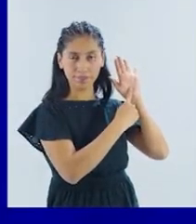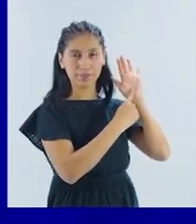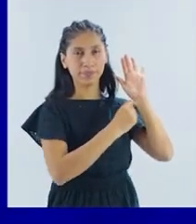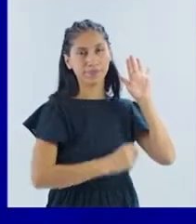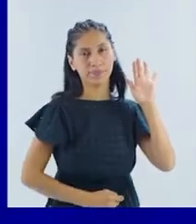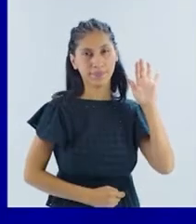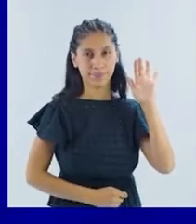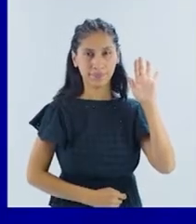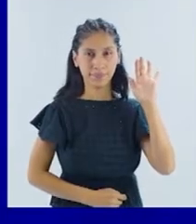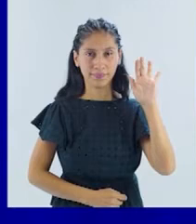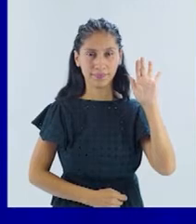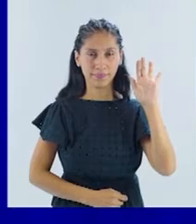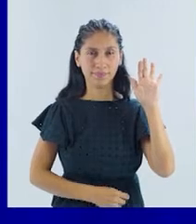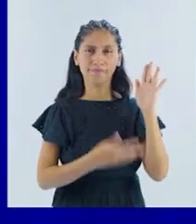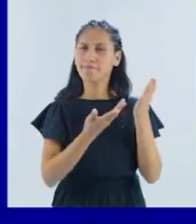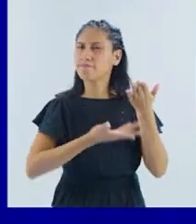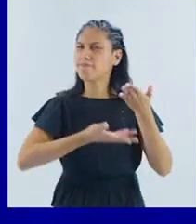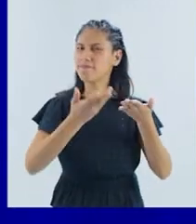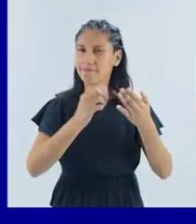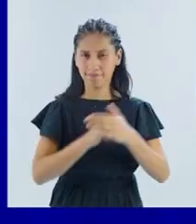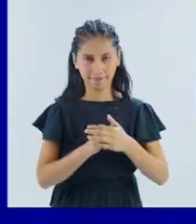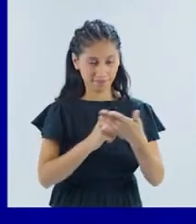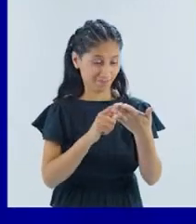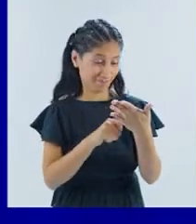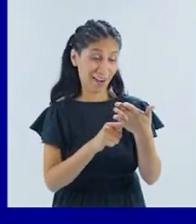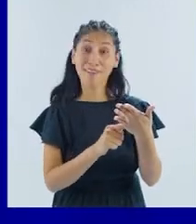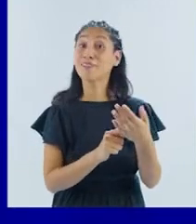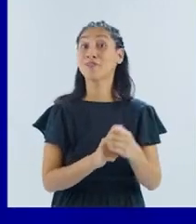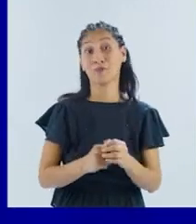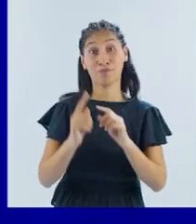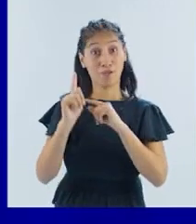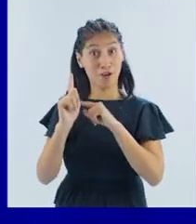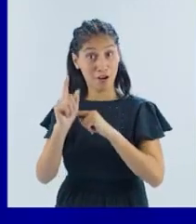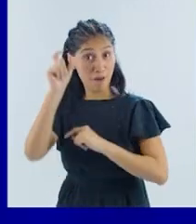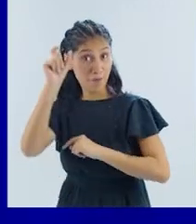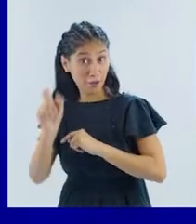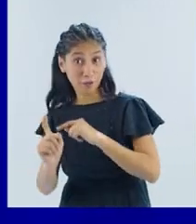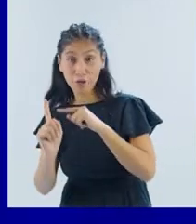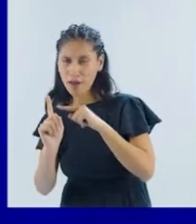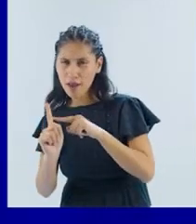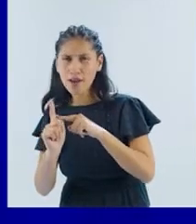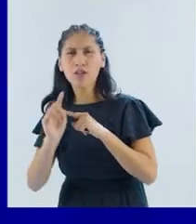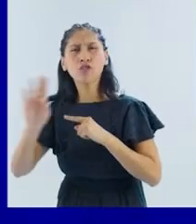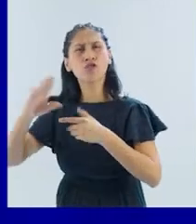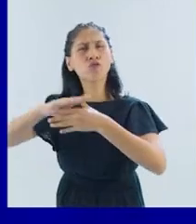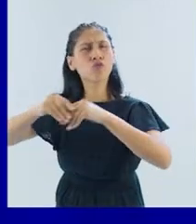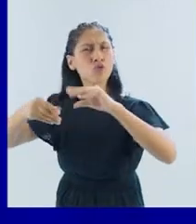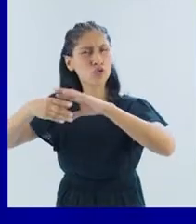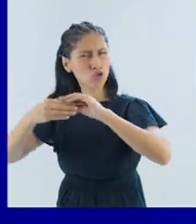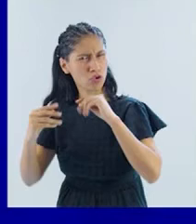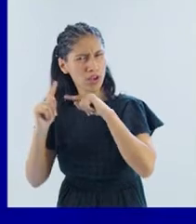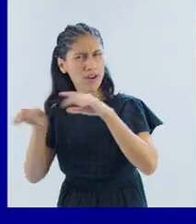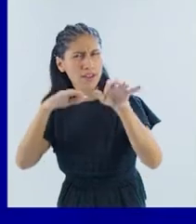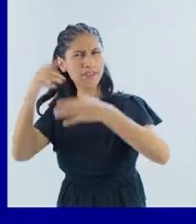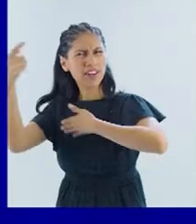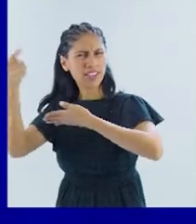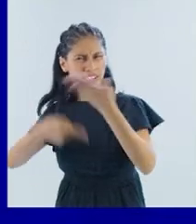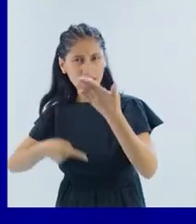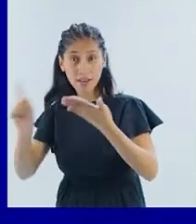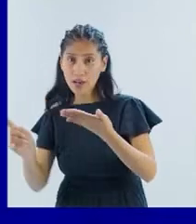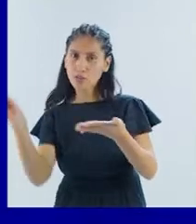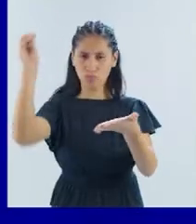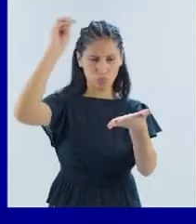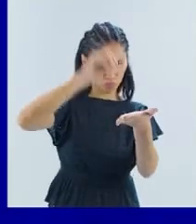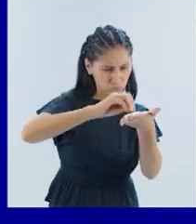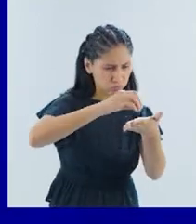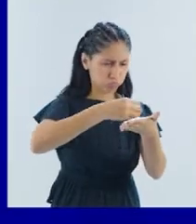Argumentos de experiencias personales. El autor expone vivencias propias como justificación de su idea. En una columna de